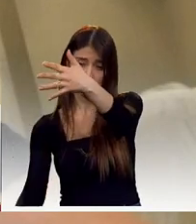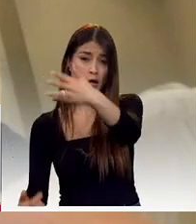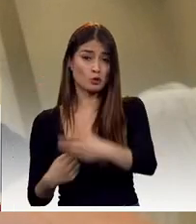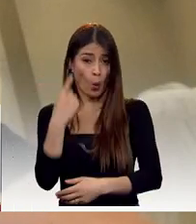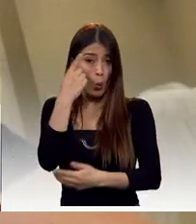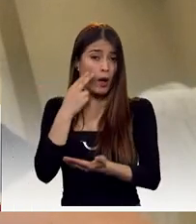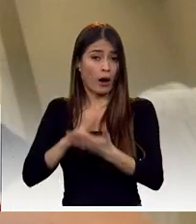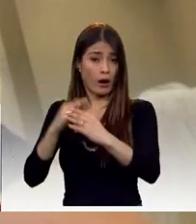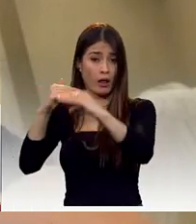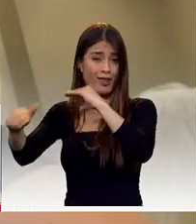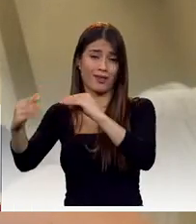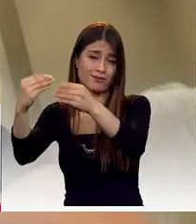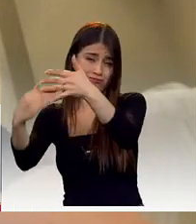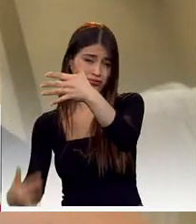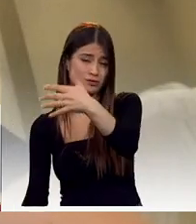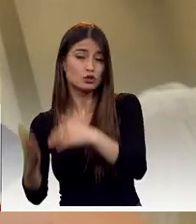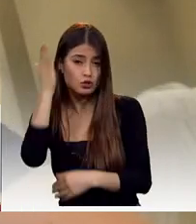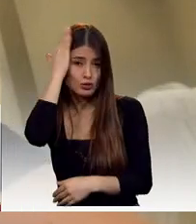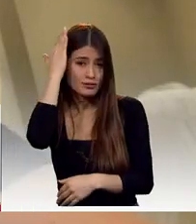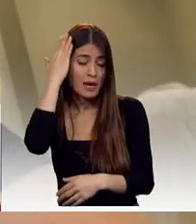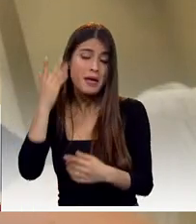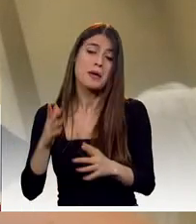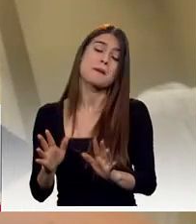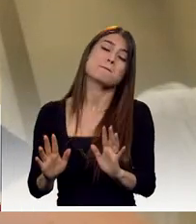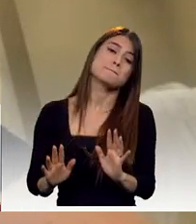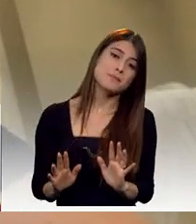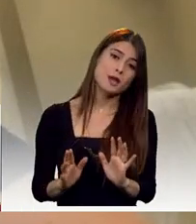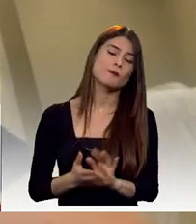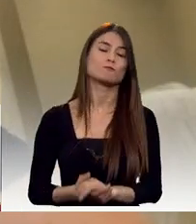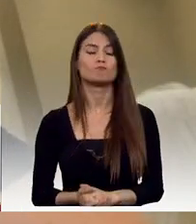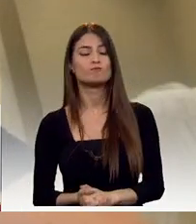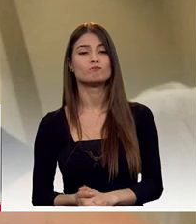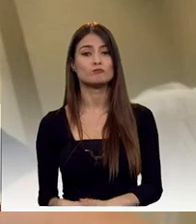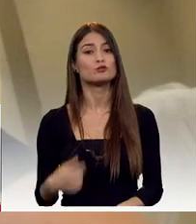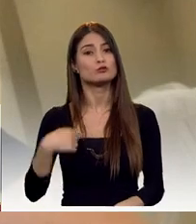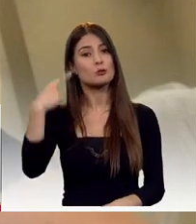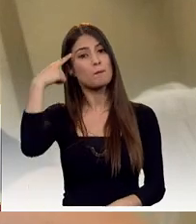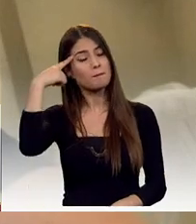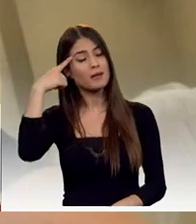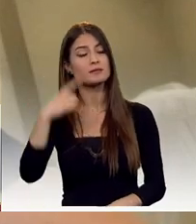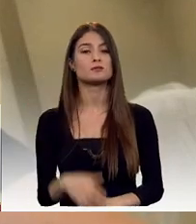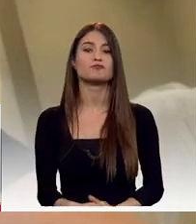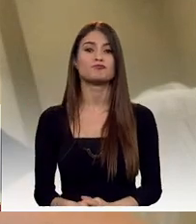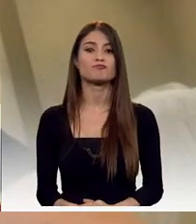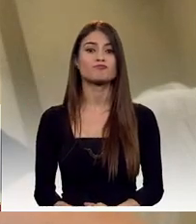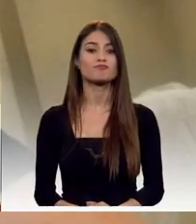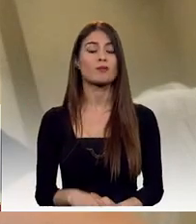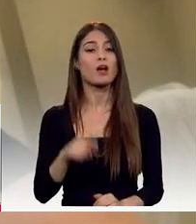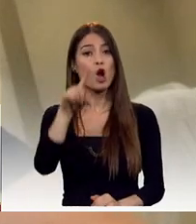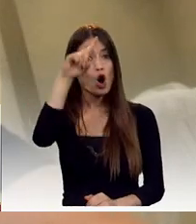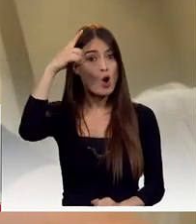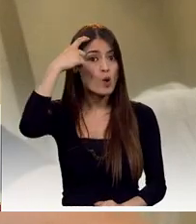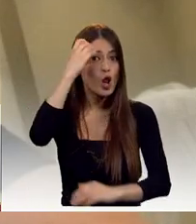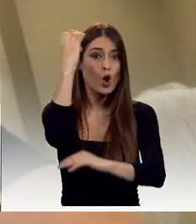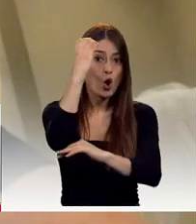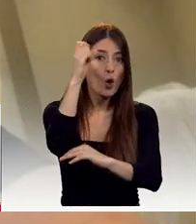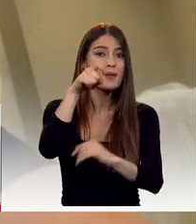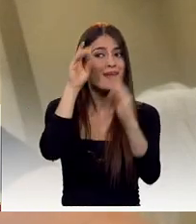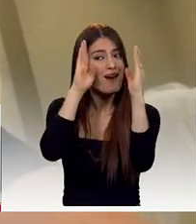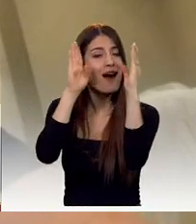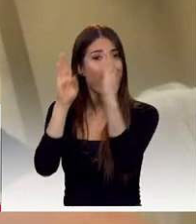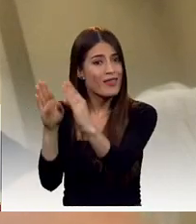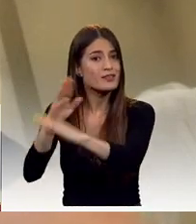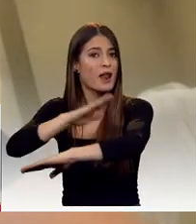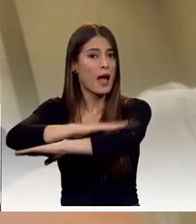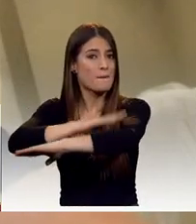en situación aún más crítica pero pero yo creo que el gobierno muy respetuosamente debería agilizar un poco no solamente el tema